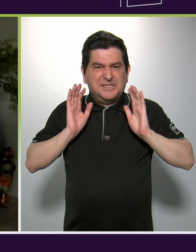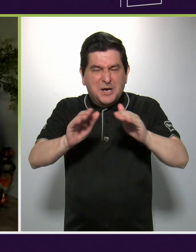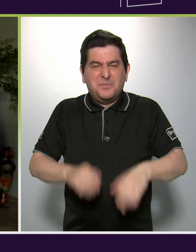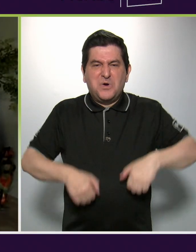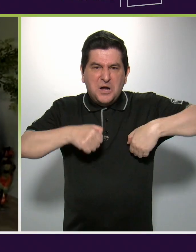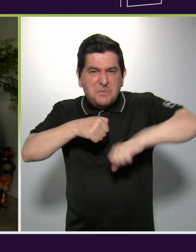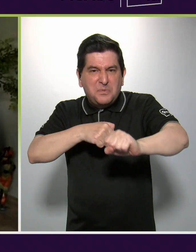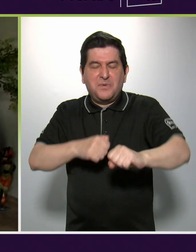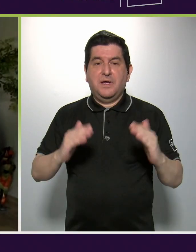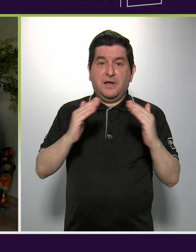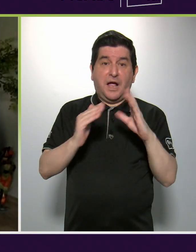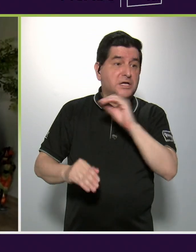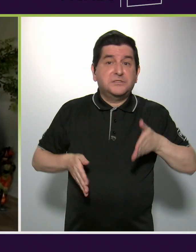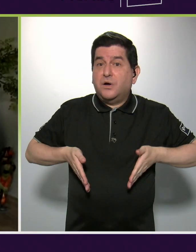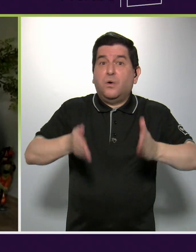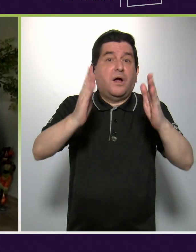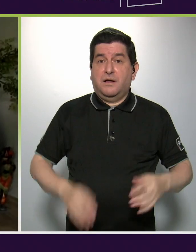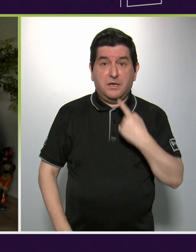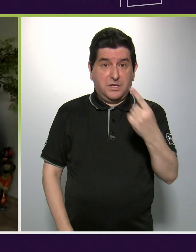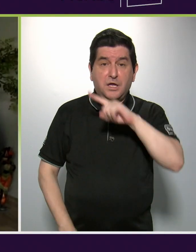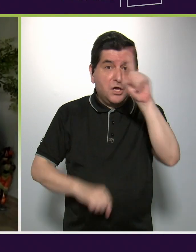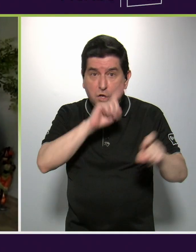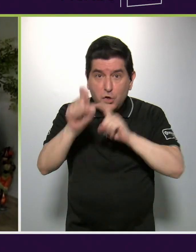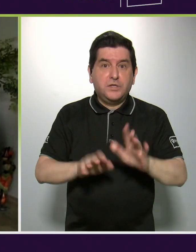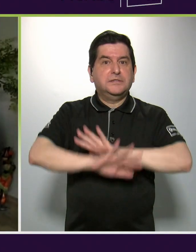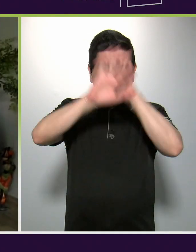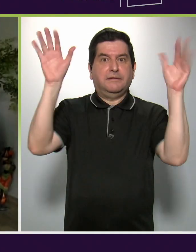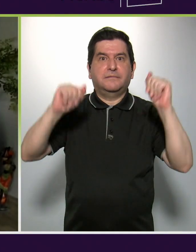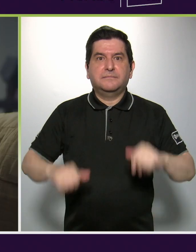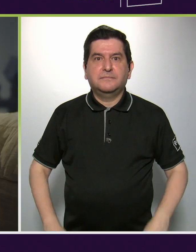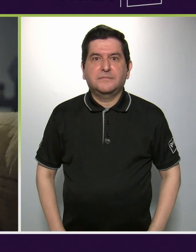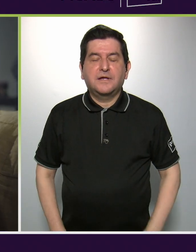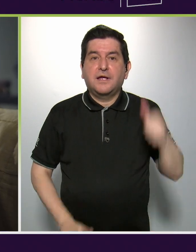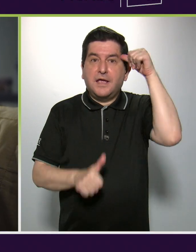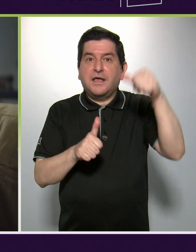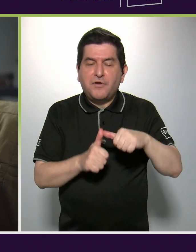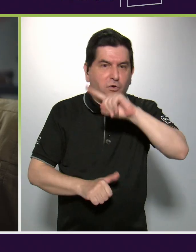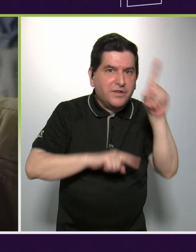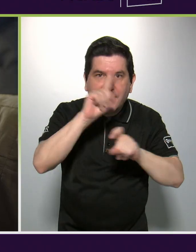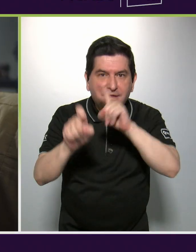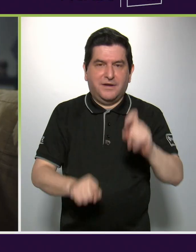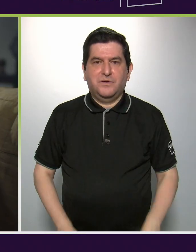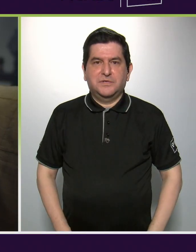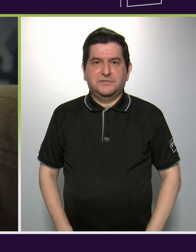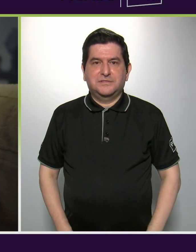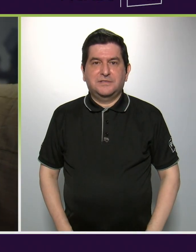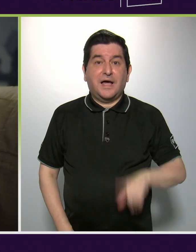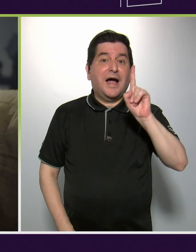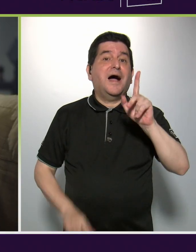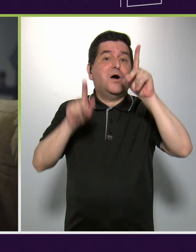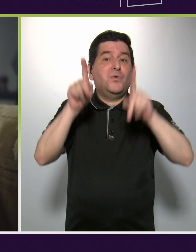claro. Y hay que recordar que la ENADIS además le pregunta a una persona mayor de 18 años que esté en la casa que conteste el teléfono, y